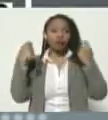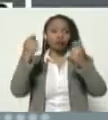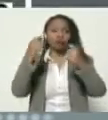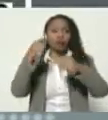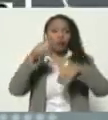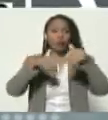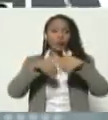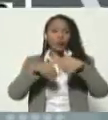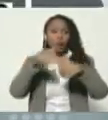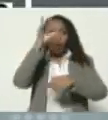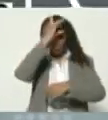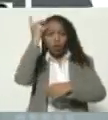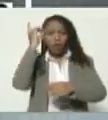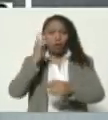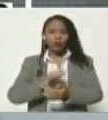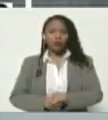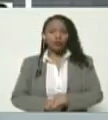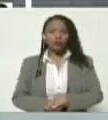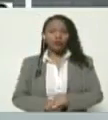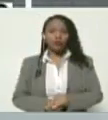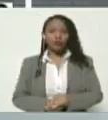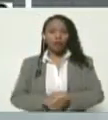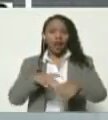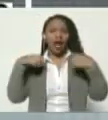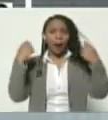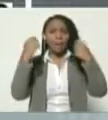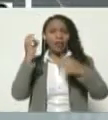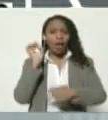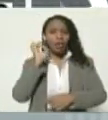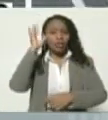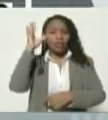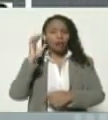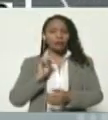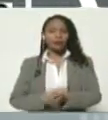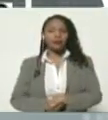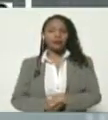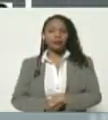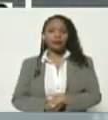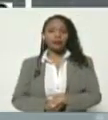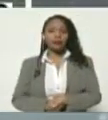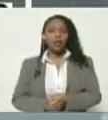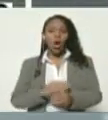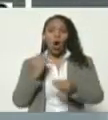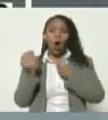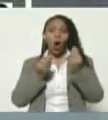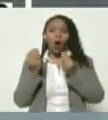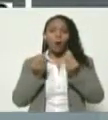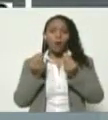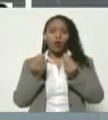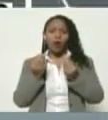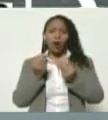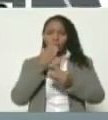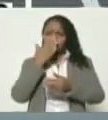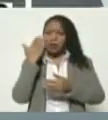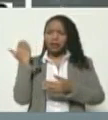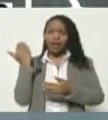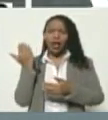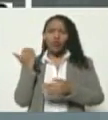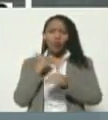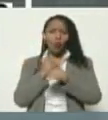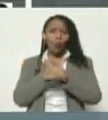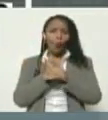Diosdado. Una campaña creativa, chicos, como fue ahora. Una campaña